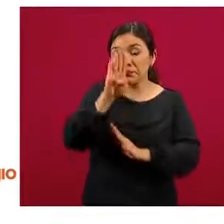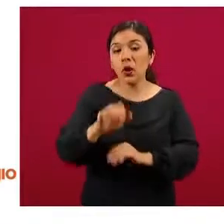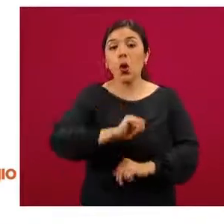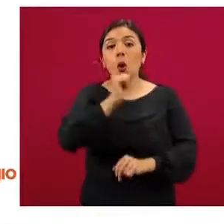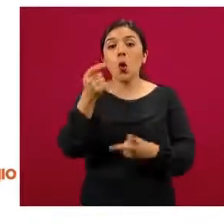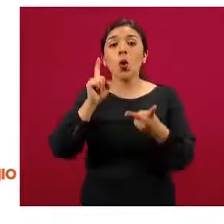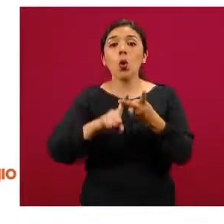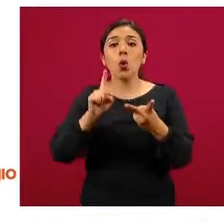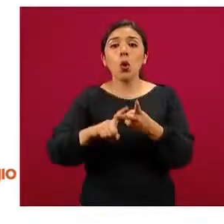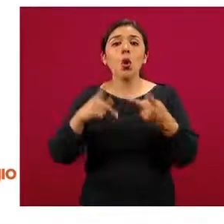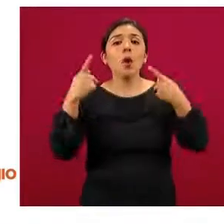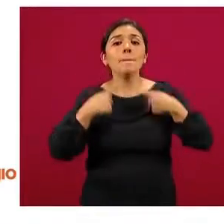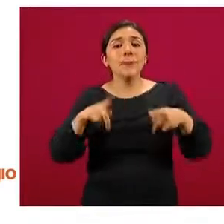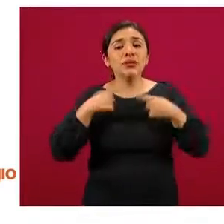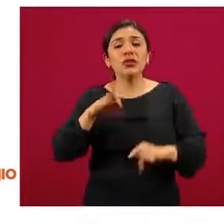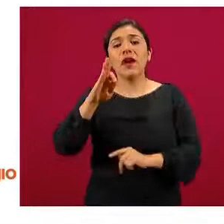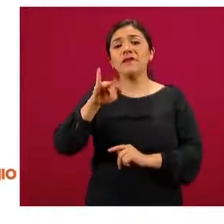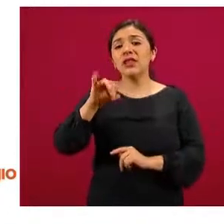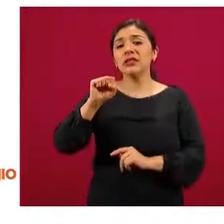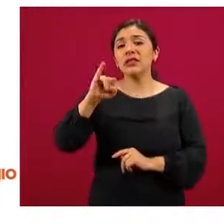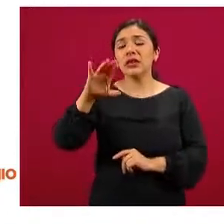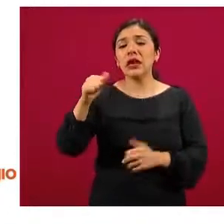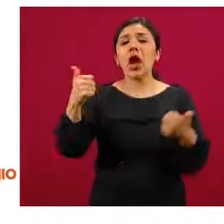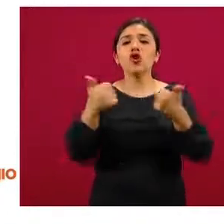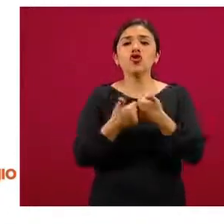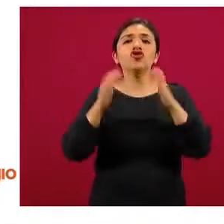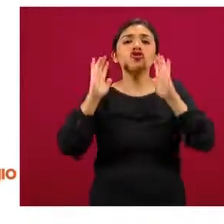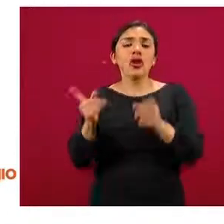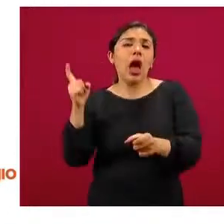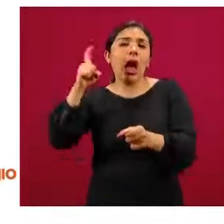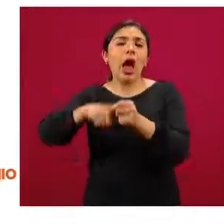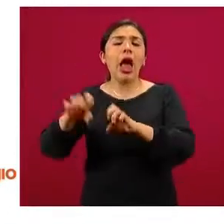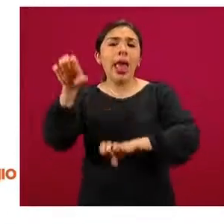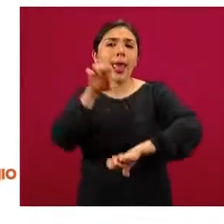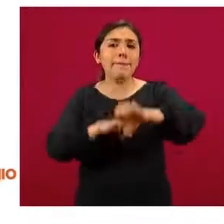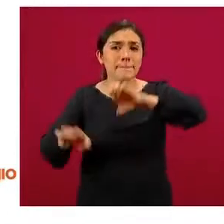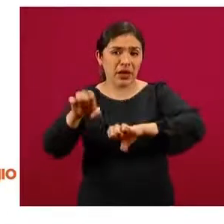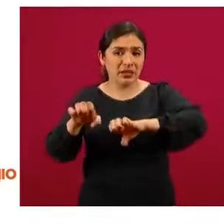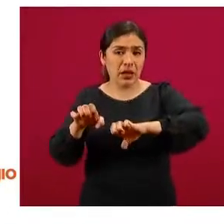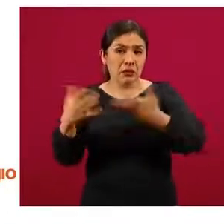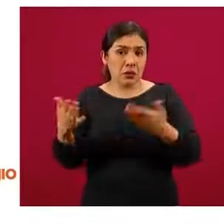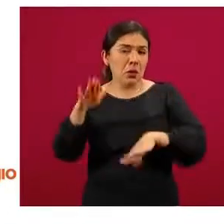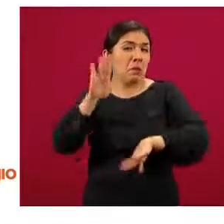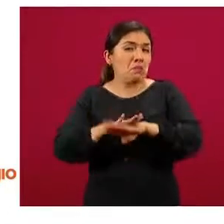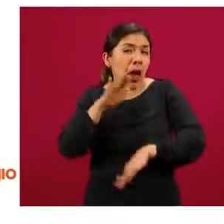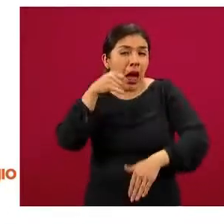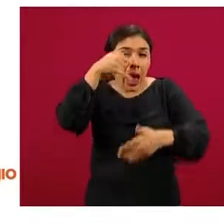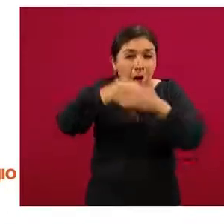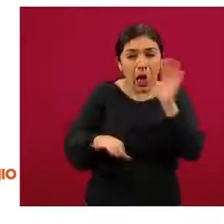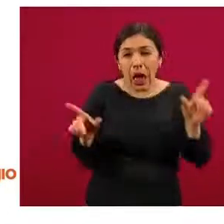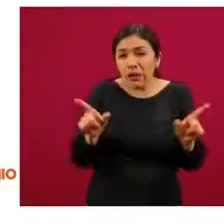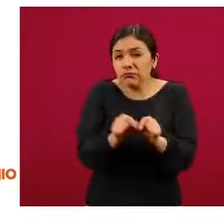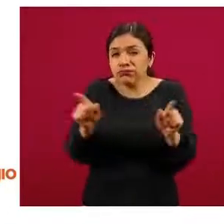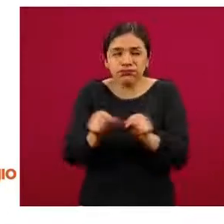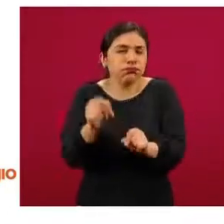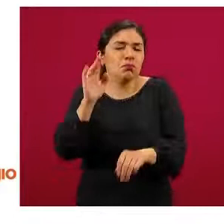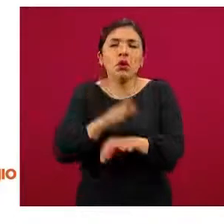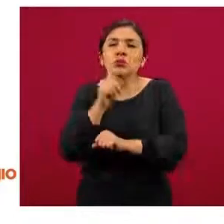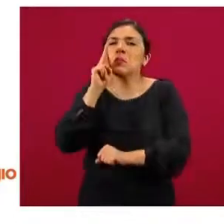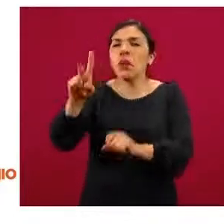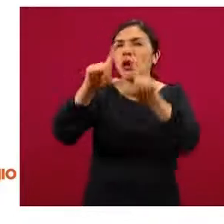otro para personas físicas ya con actividad empresarial. Sin mayor detalle, porque en la diapositiva pueden